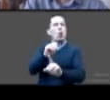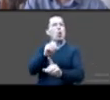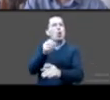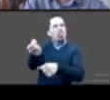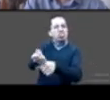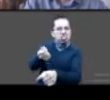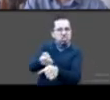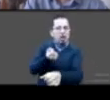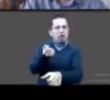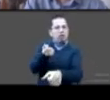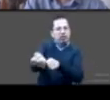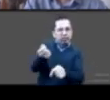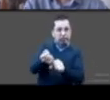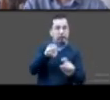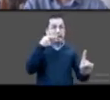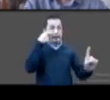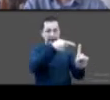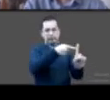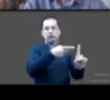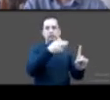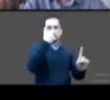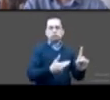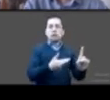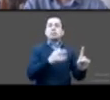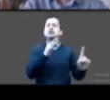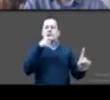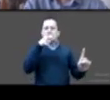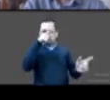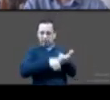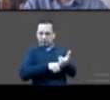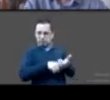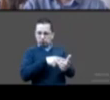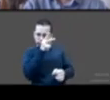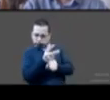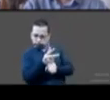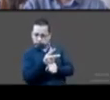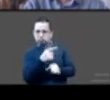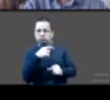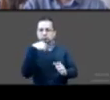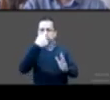podría, digamos, no estar el agresor sexual. Pero